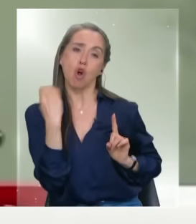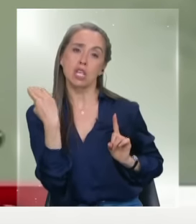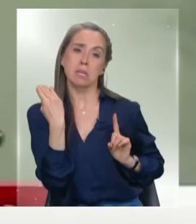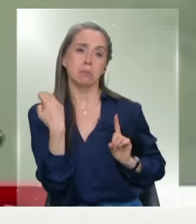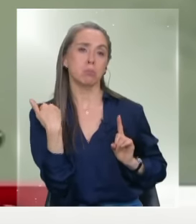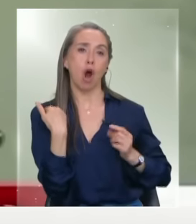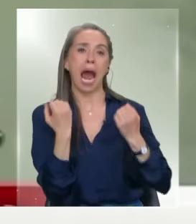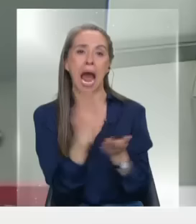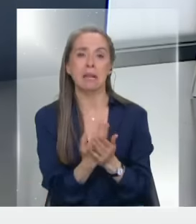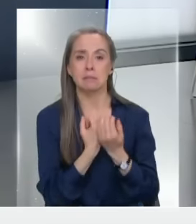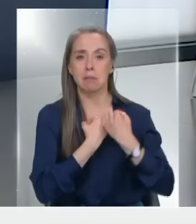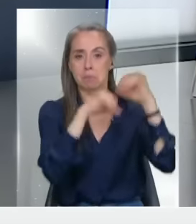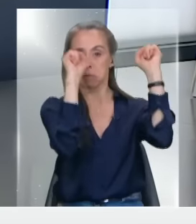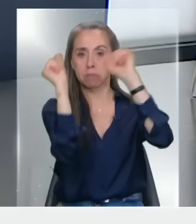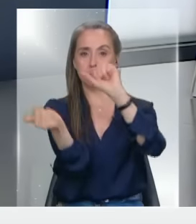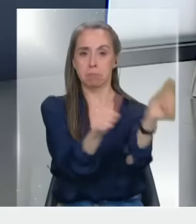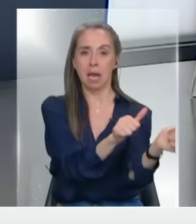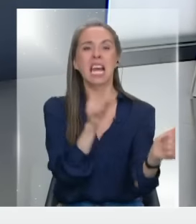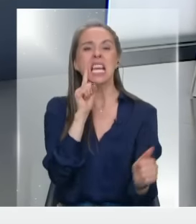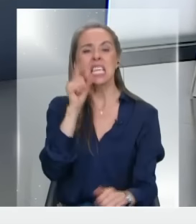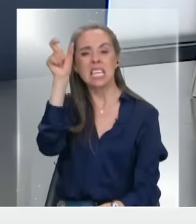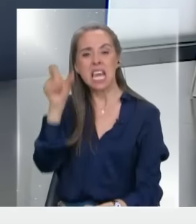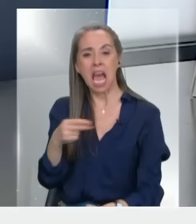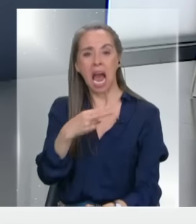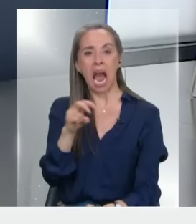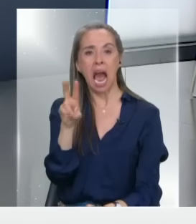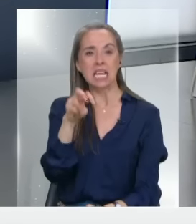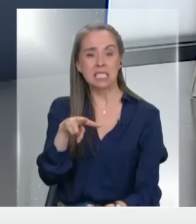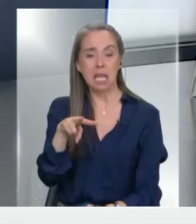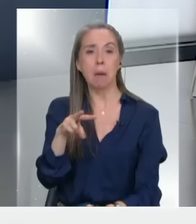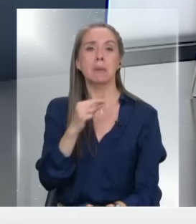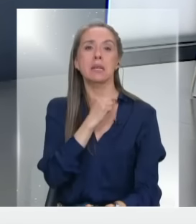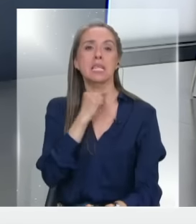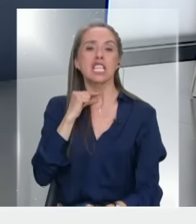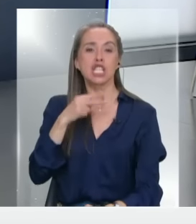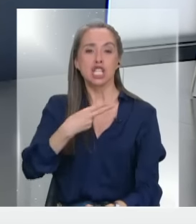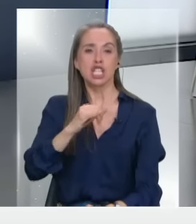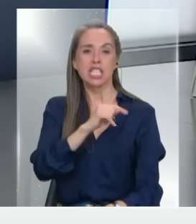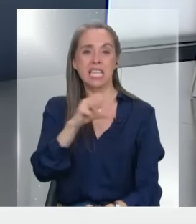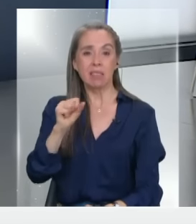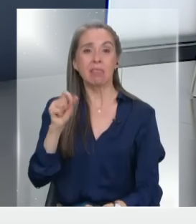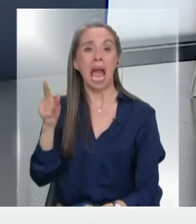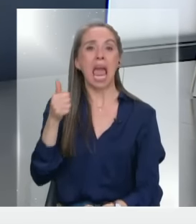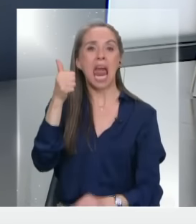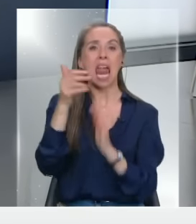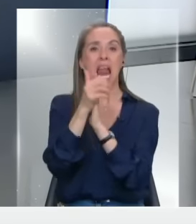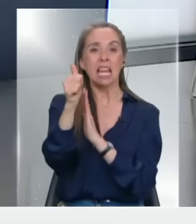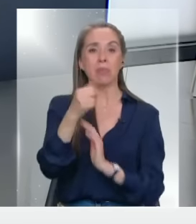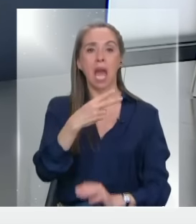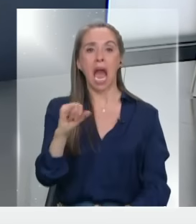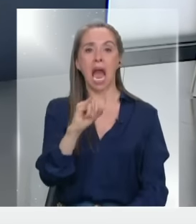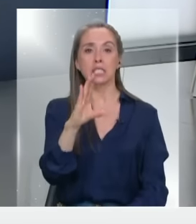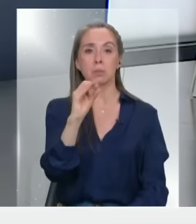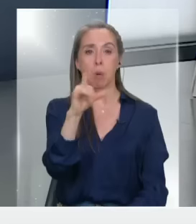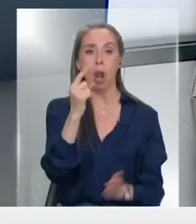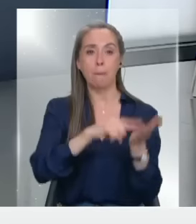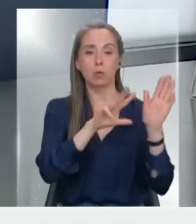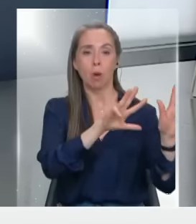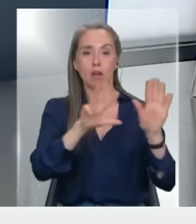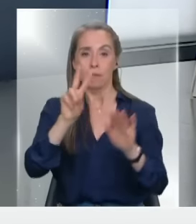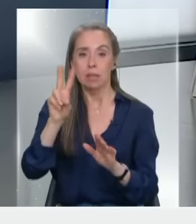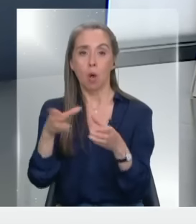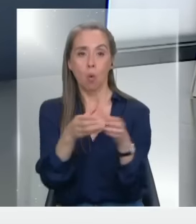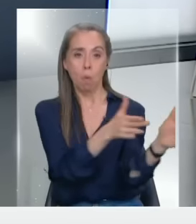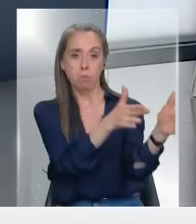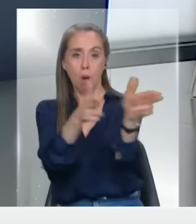la victoria. ¿Y quién era Hassan Nasrallah, el clérigo chiita que dirigió Hezbollah desde 1992, quien logró además que el